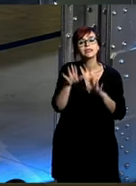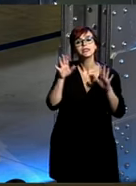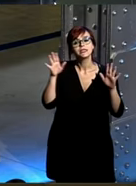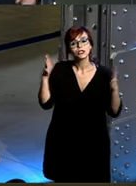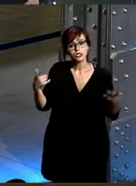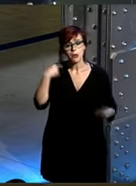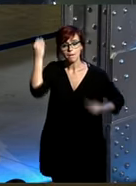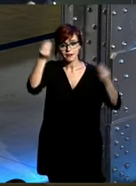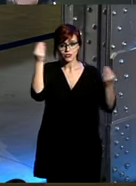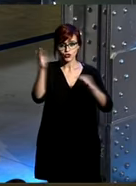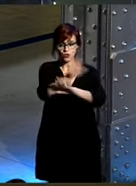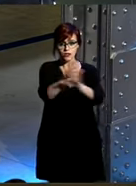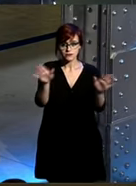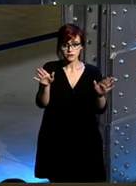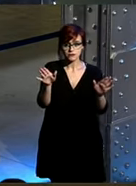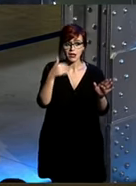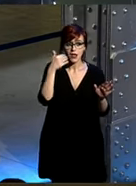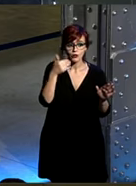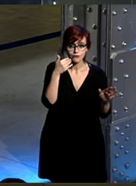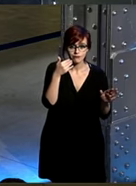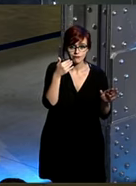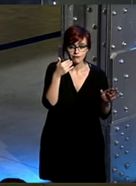que Chari quiere decir algo.